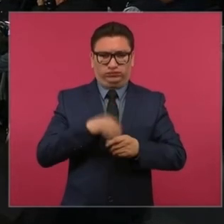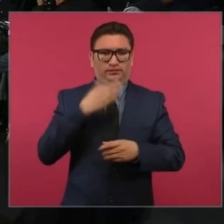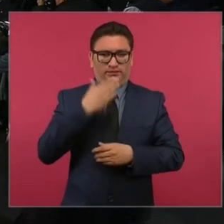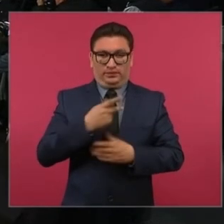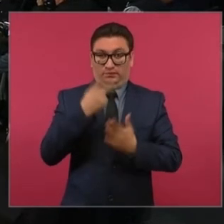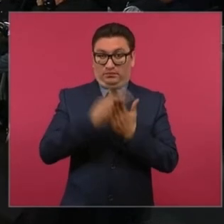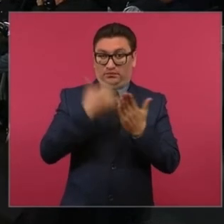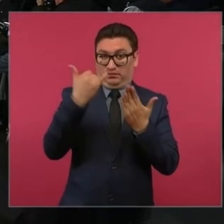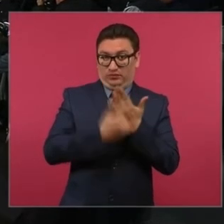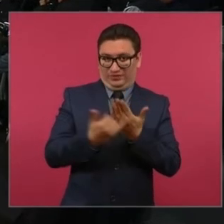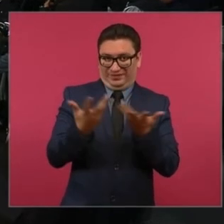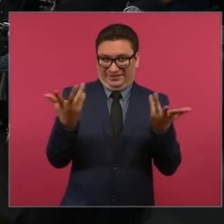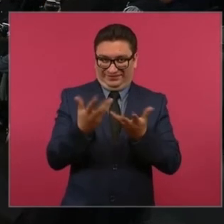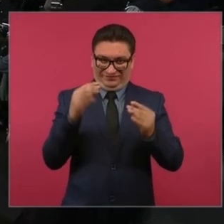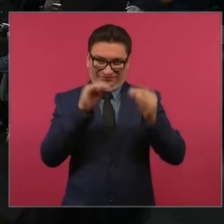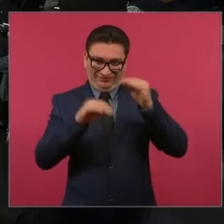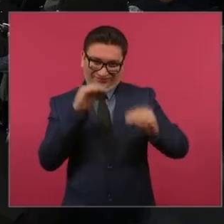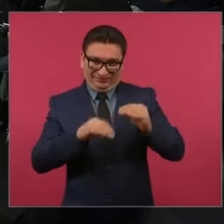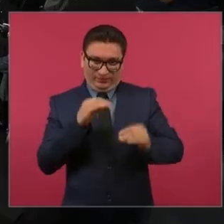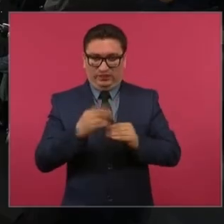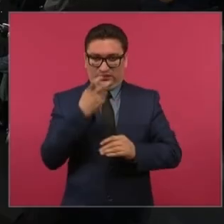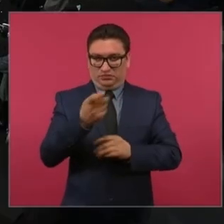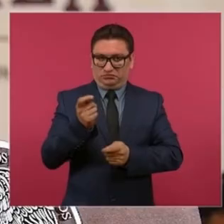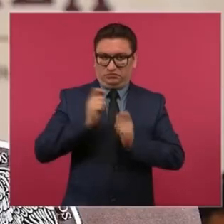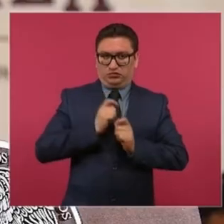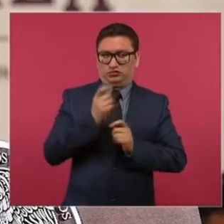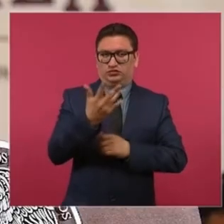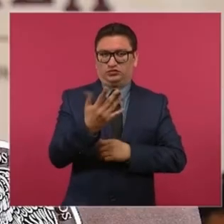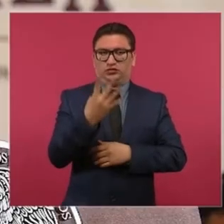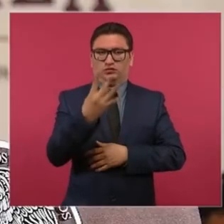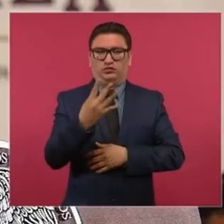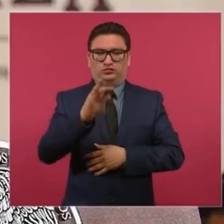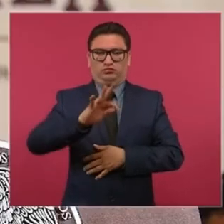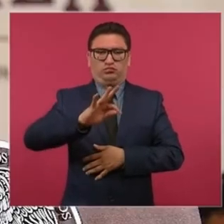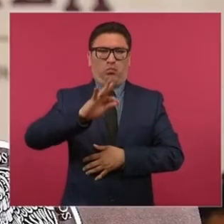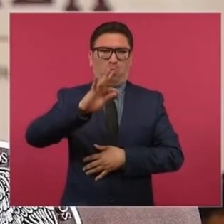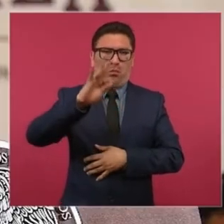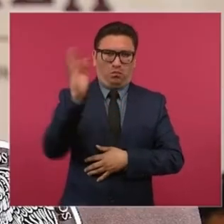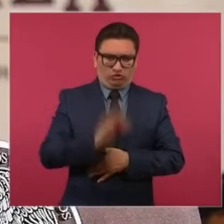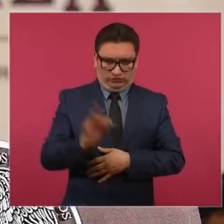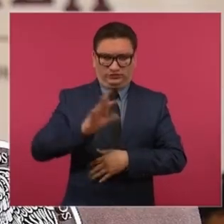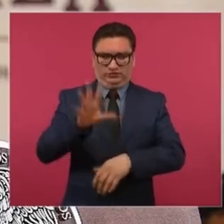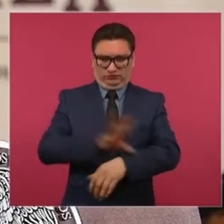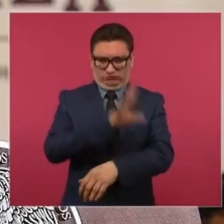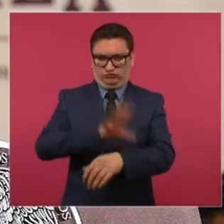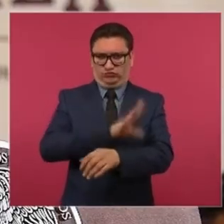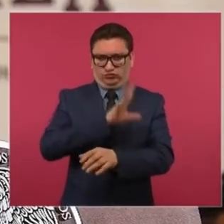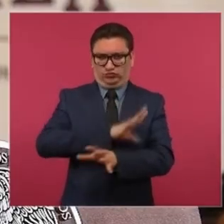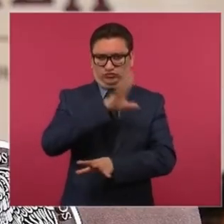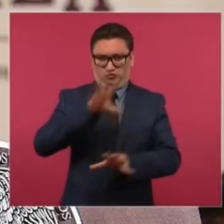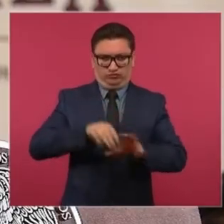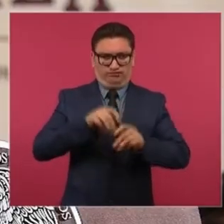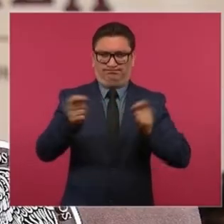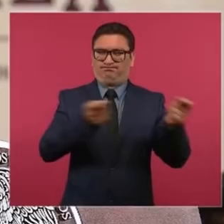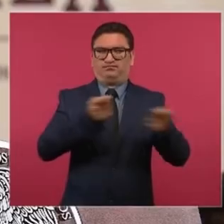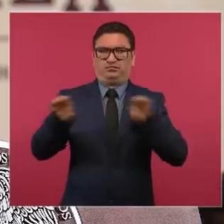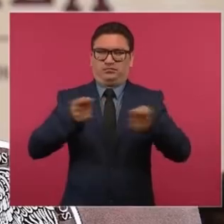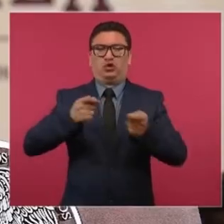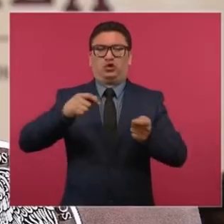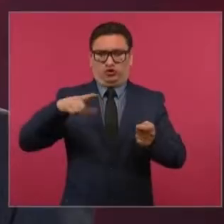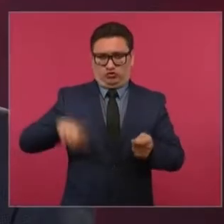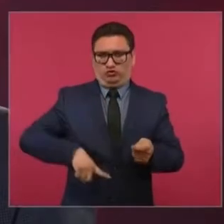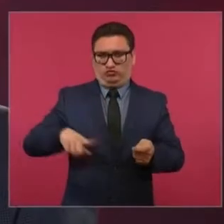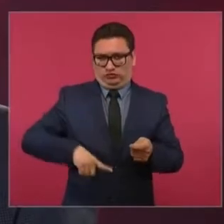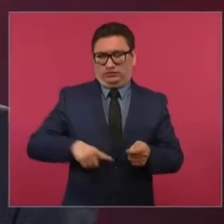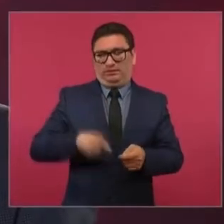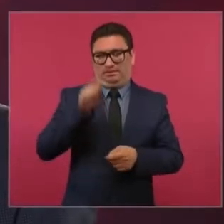proyecto que presentó el presidente de tener cuando menos el 54% de la energía eléctrica en manos del Estado, o sea, de la